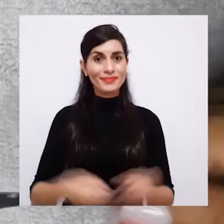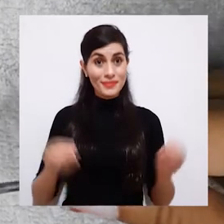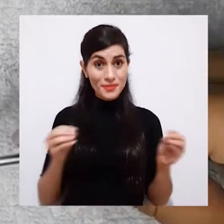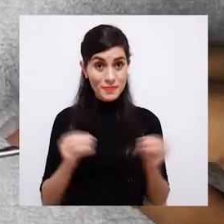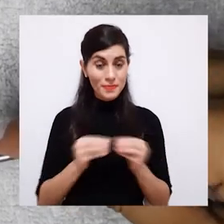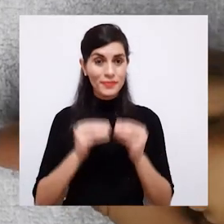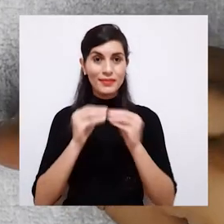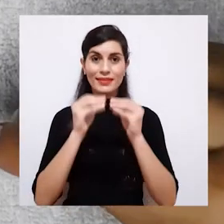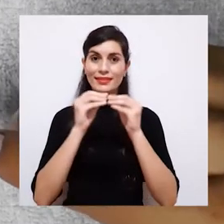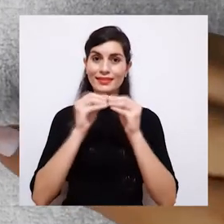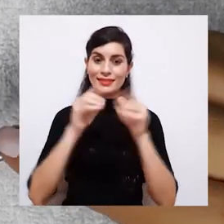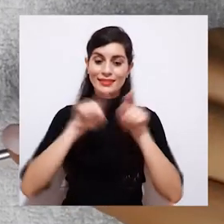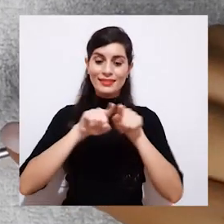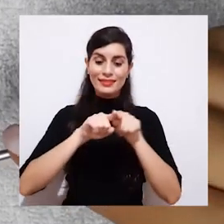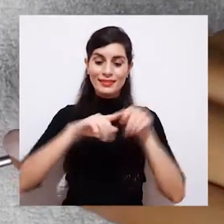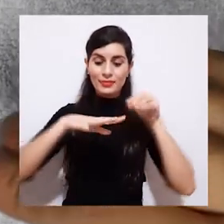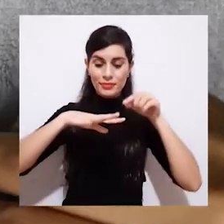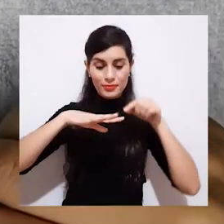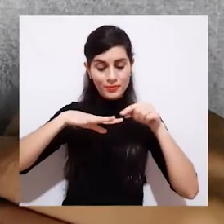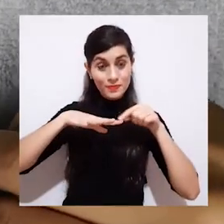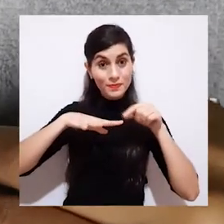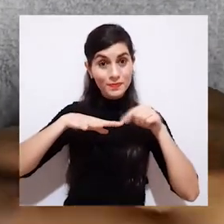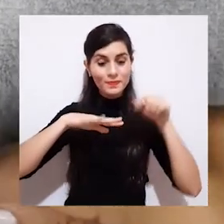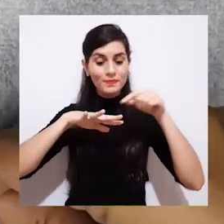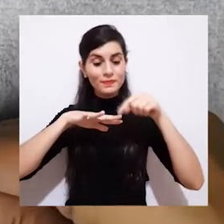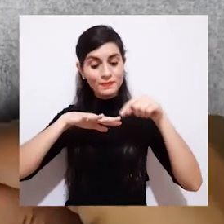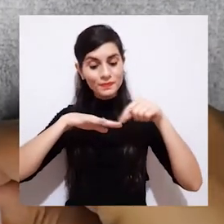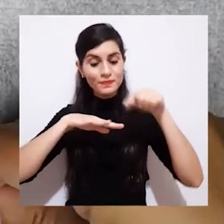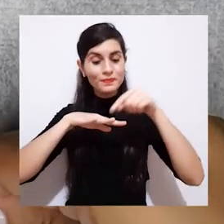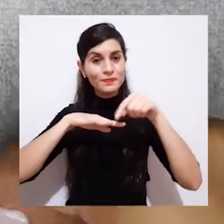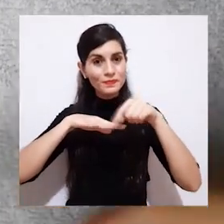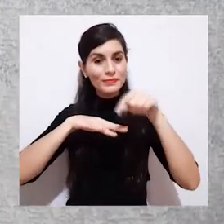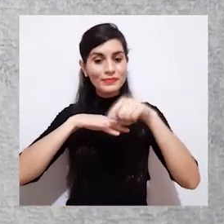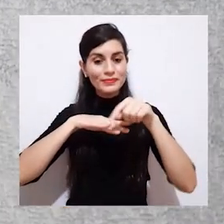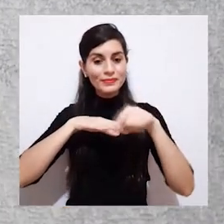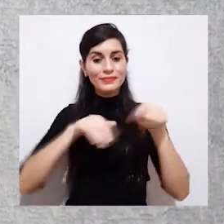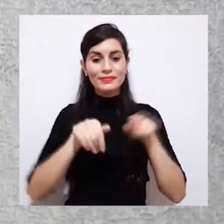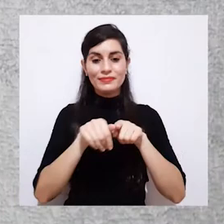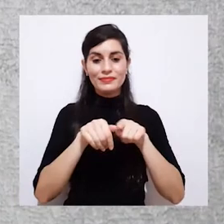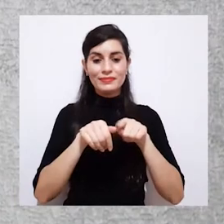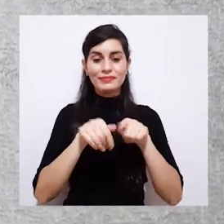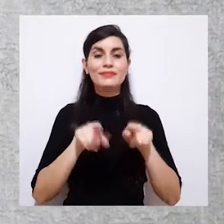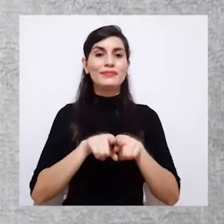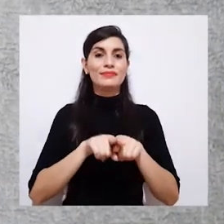Voy a aplicar también un poco en lo que es la zona de las uñas.